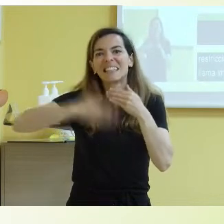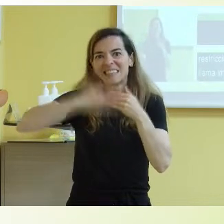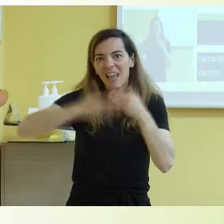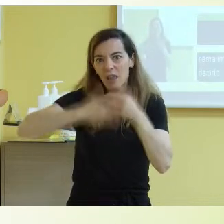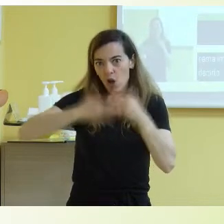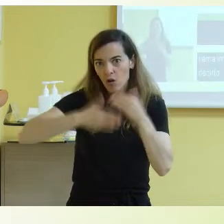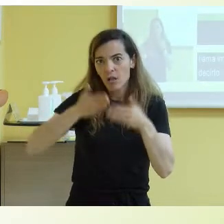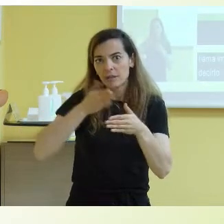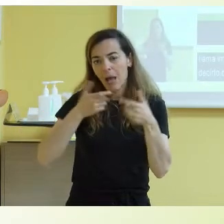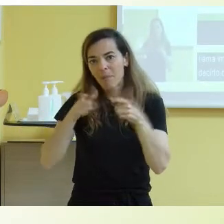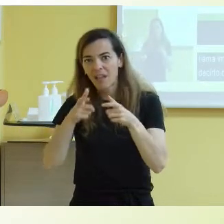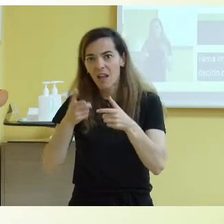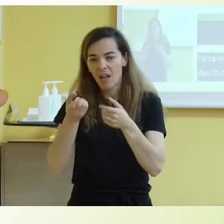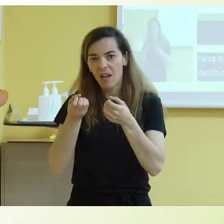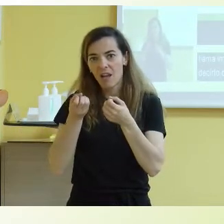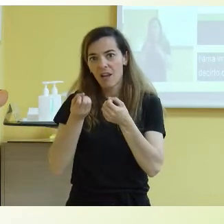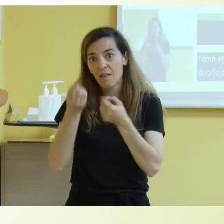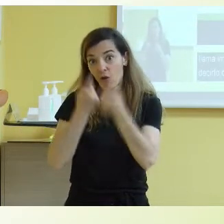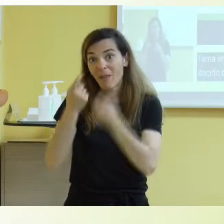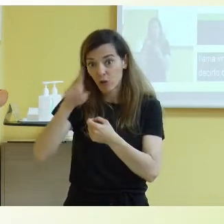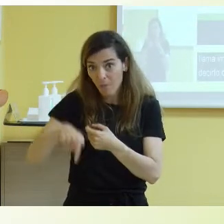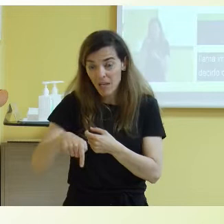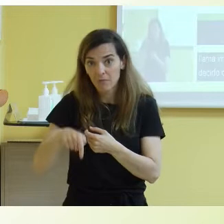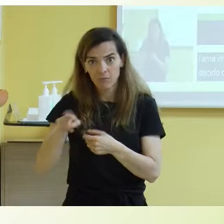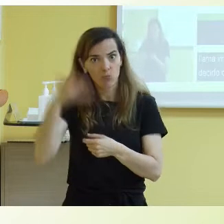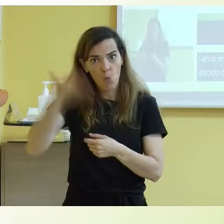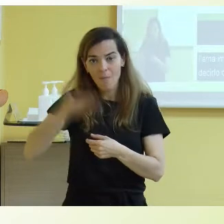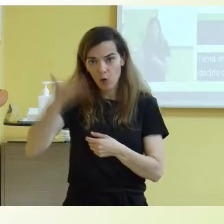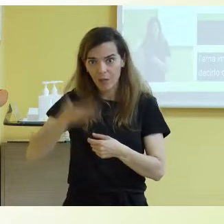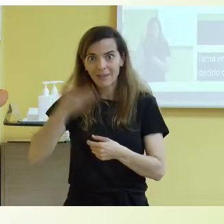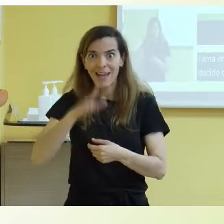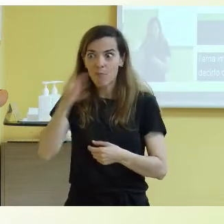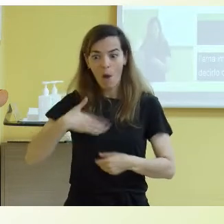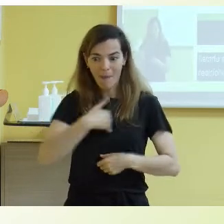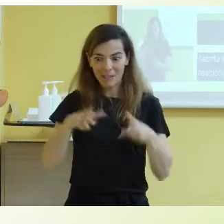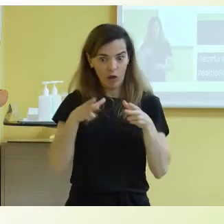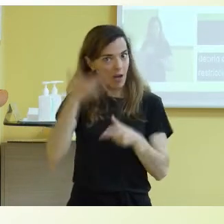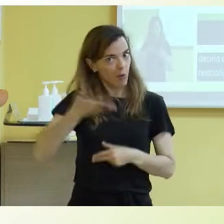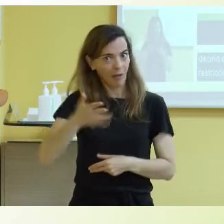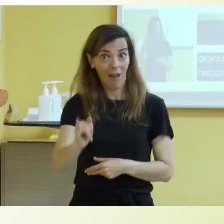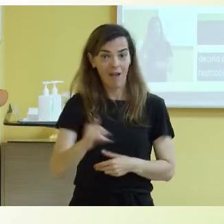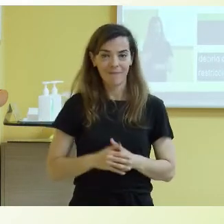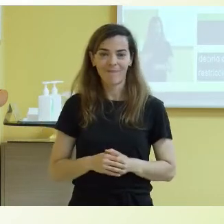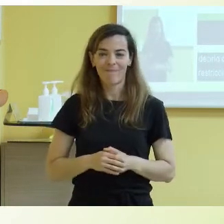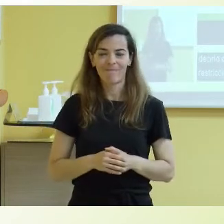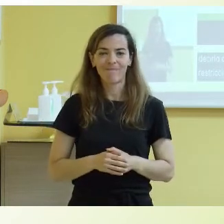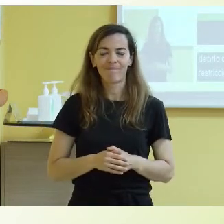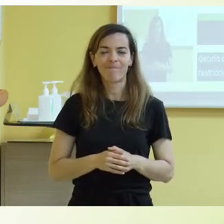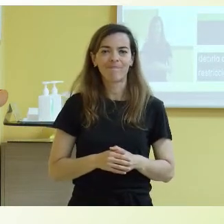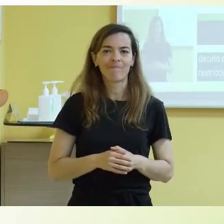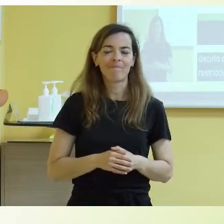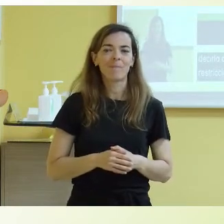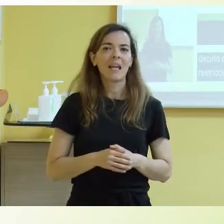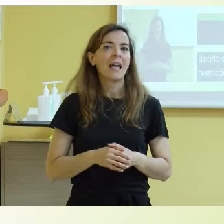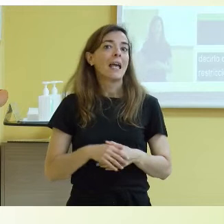también muy importantes en una persona humana que tiene una condición social fundamentalmente. Por entrar